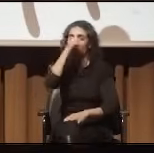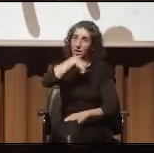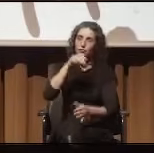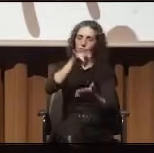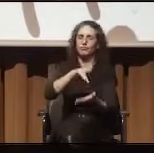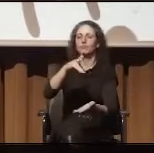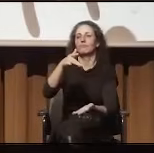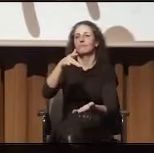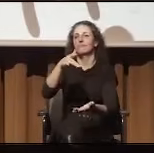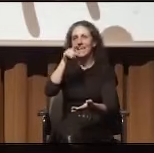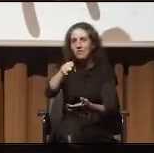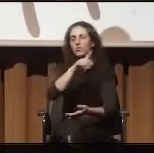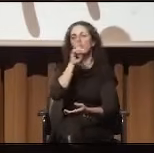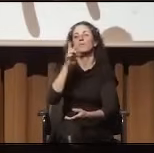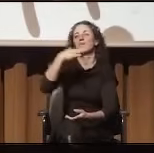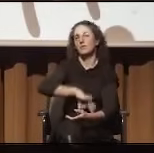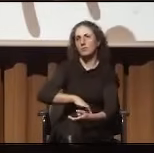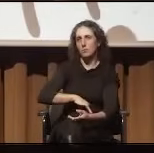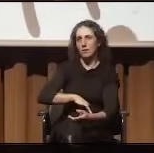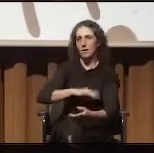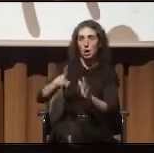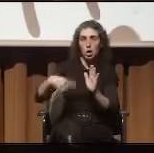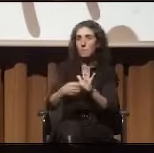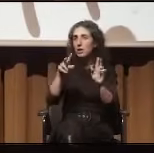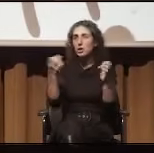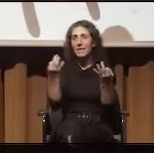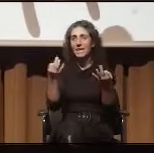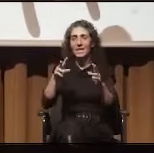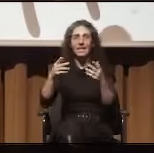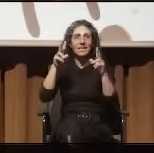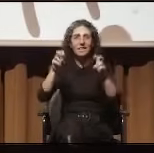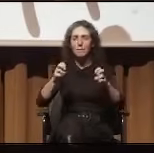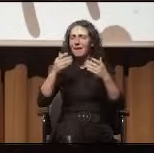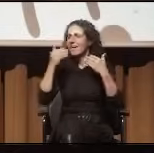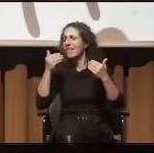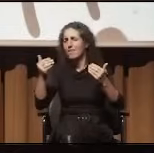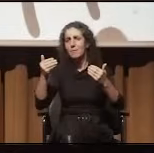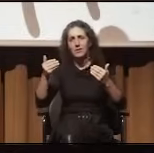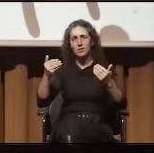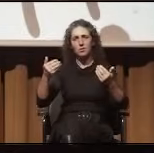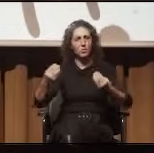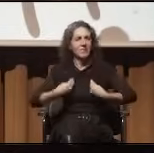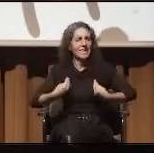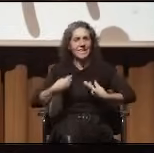de plenitud. Entonces, la experiencia espiritual es... vivir la vida